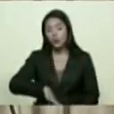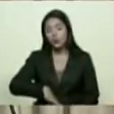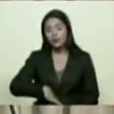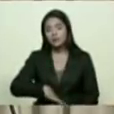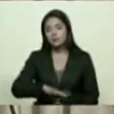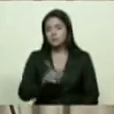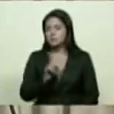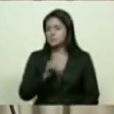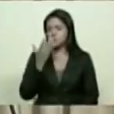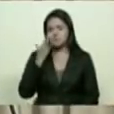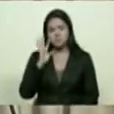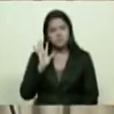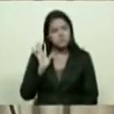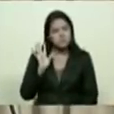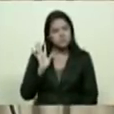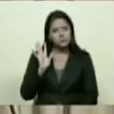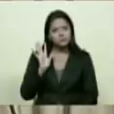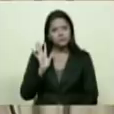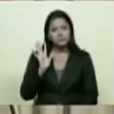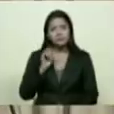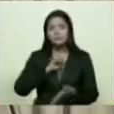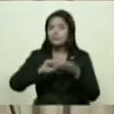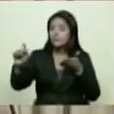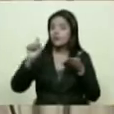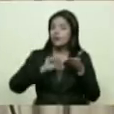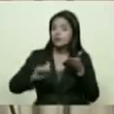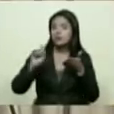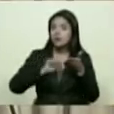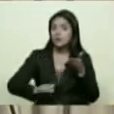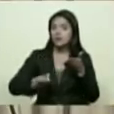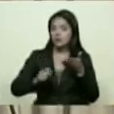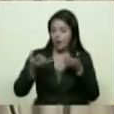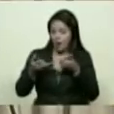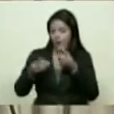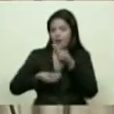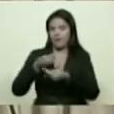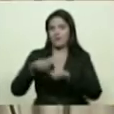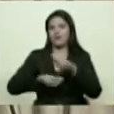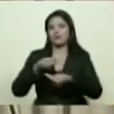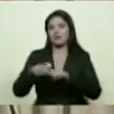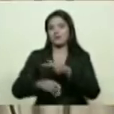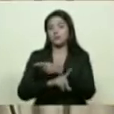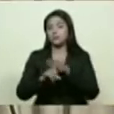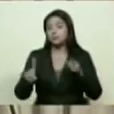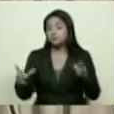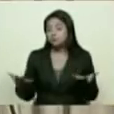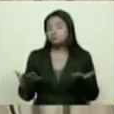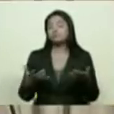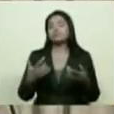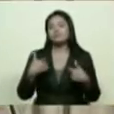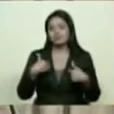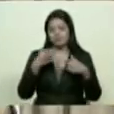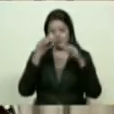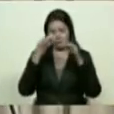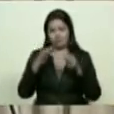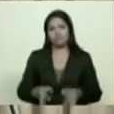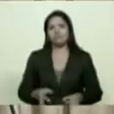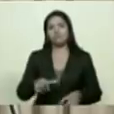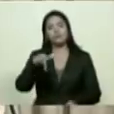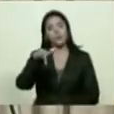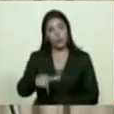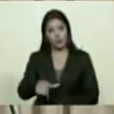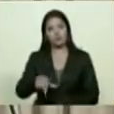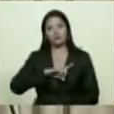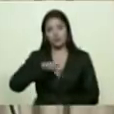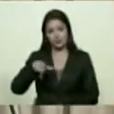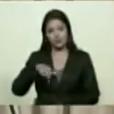no parece estar escribiéndose cuando lo estamos haciendo. Y estoy convencido que hoy